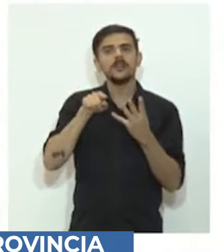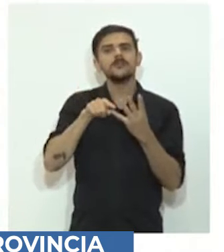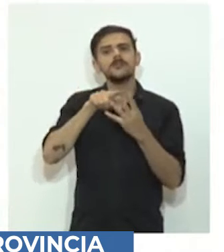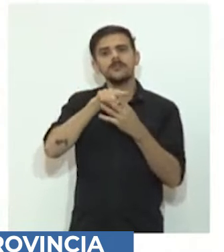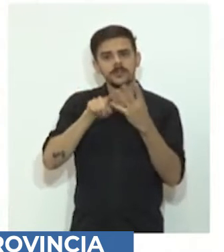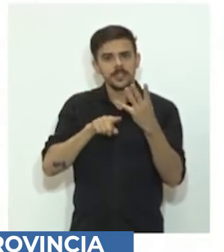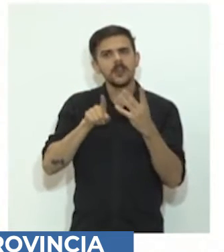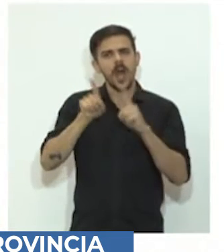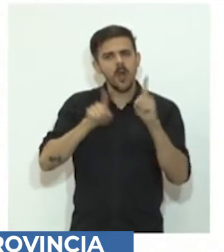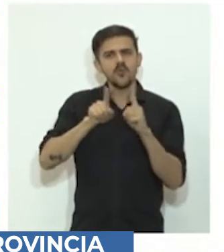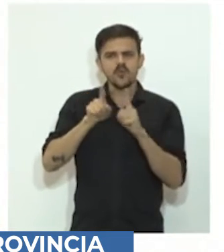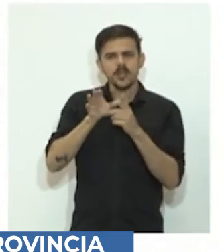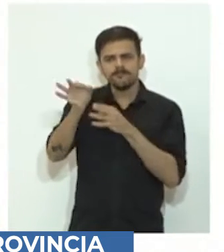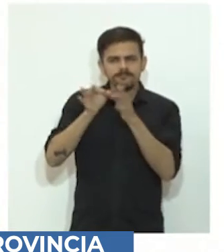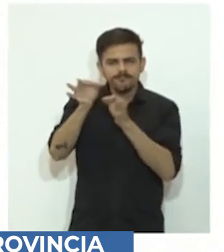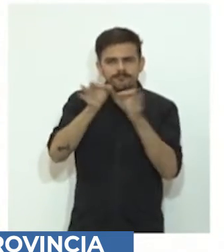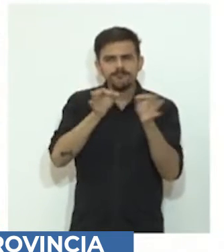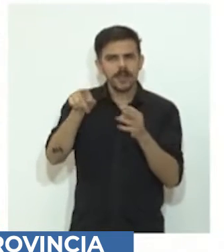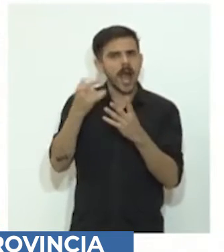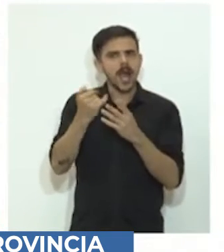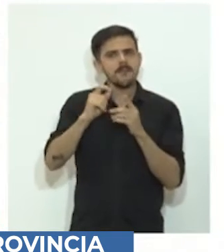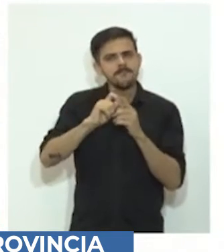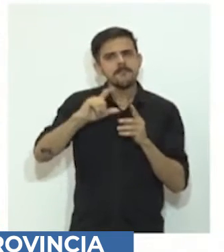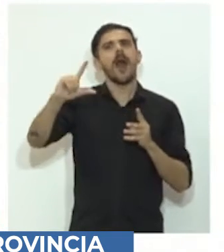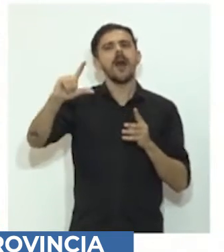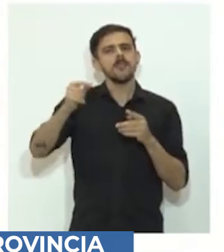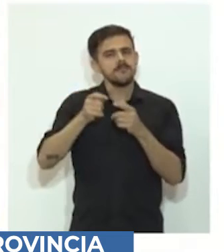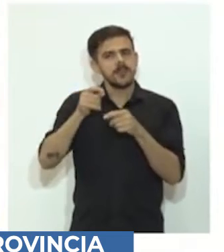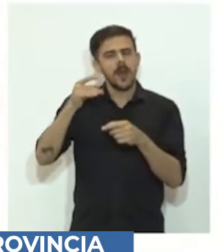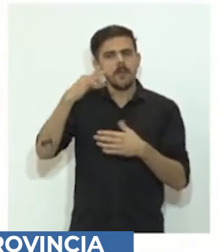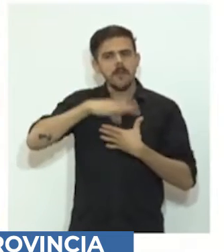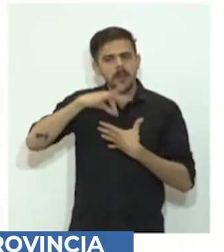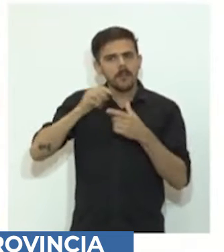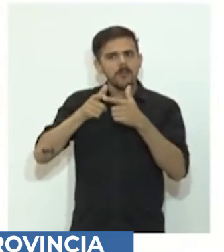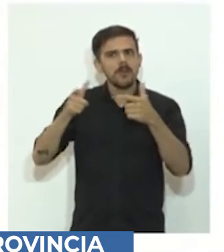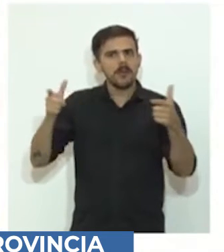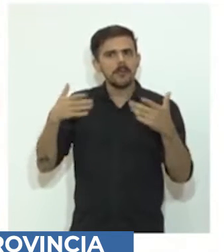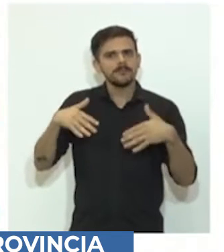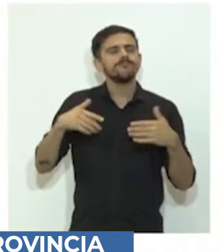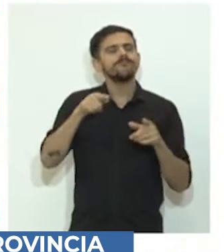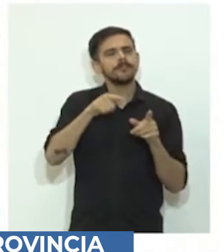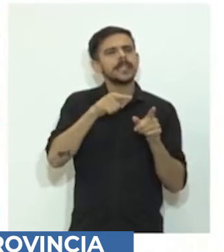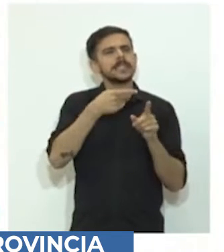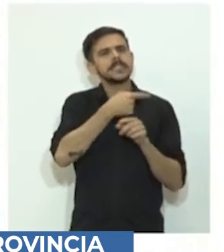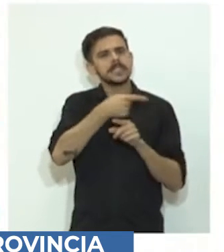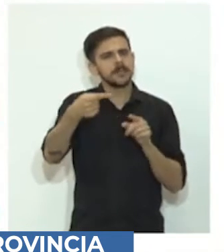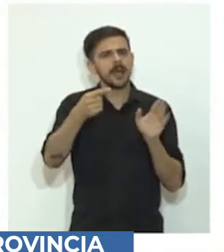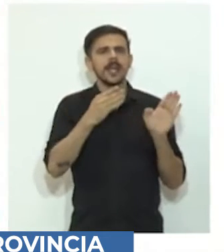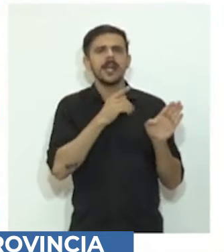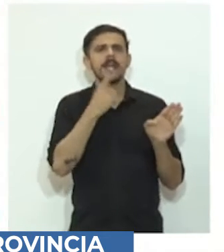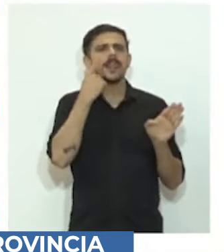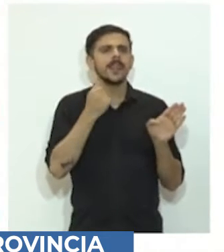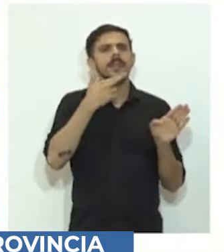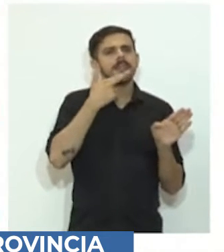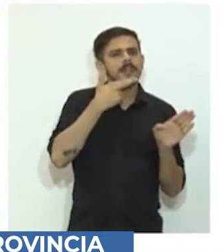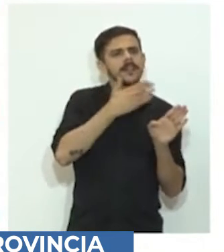localidades que han presentado un aumento durante la semana 17 en comparación con los períodos